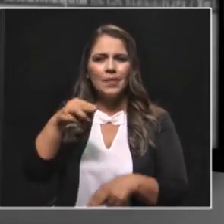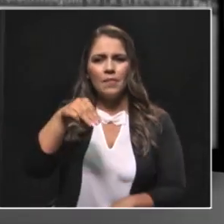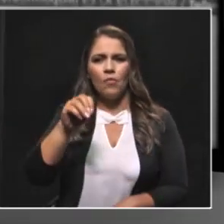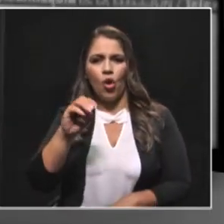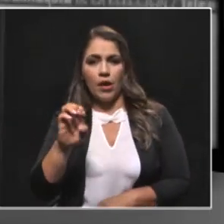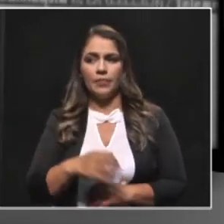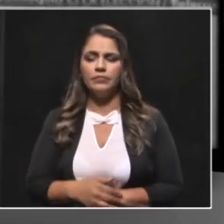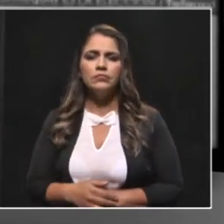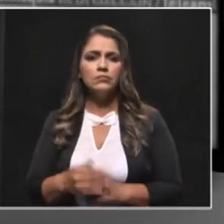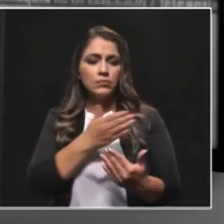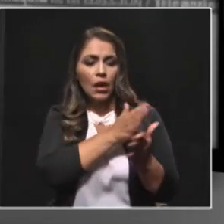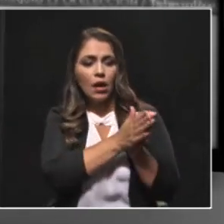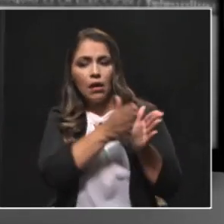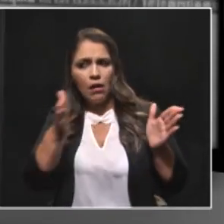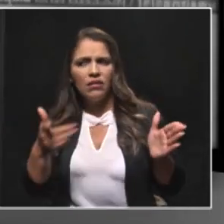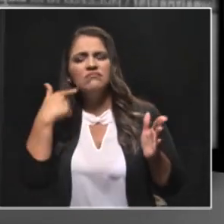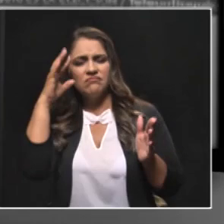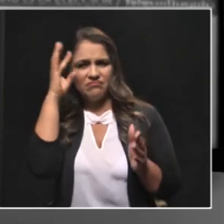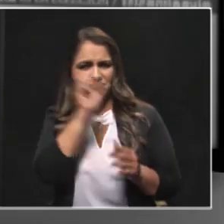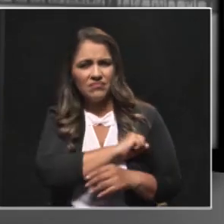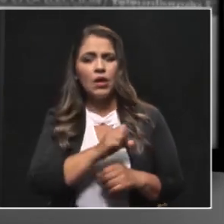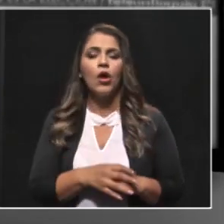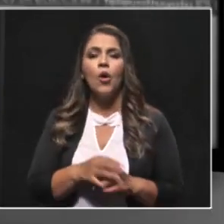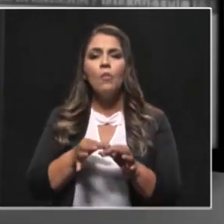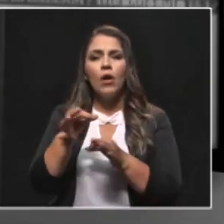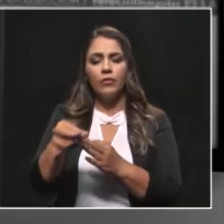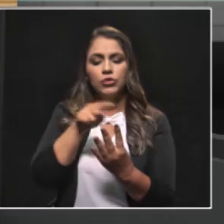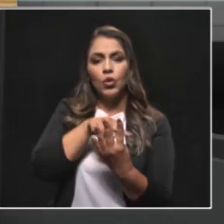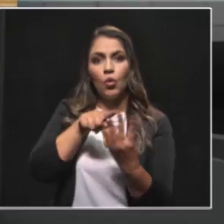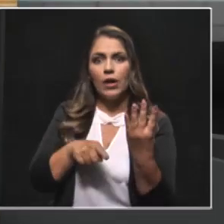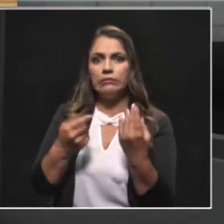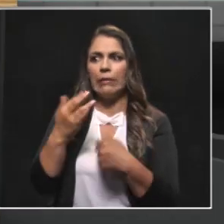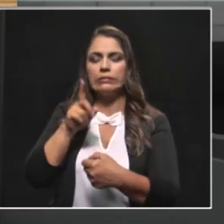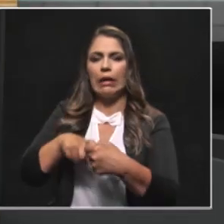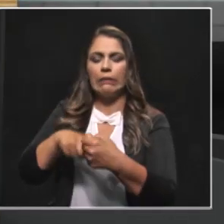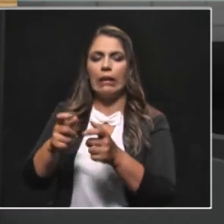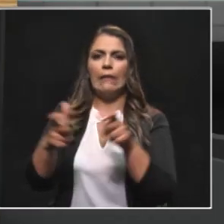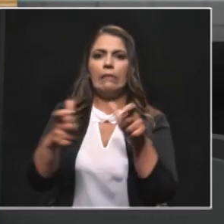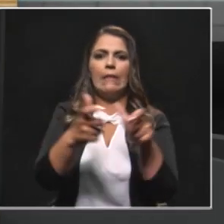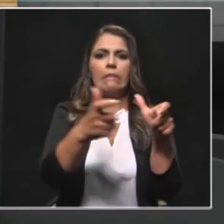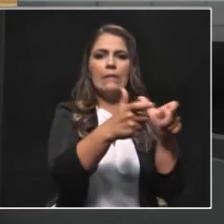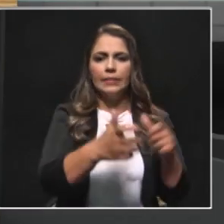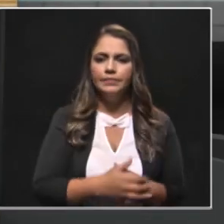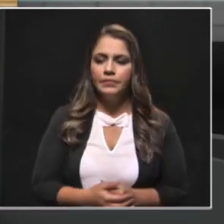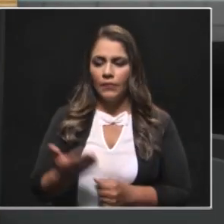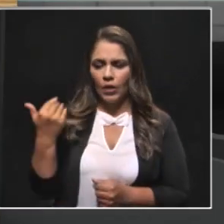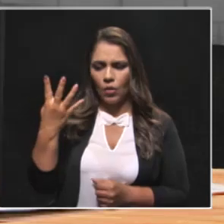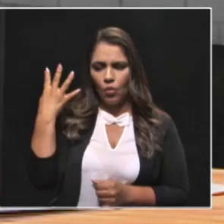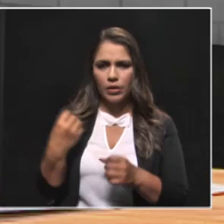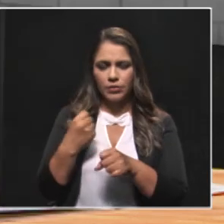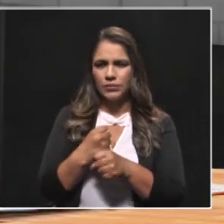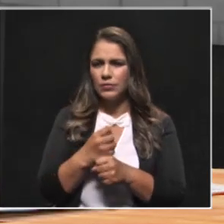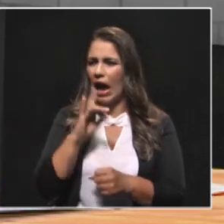octubre a esta época, ya hay 4 municipios que se dispararon en inscripción de cédulas. La experiencia de hace 4 años con lo que se revisó